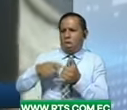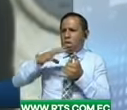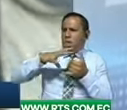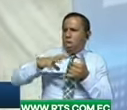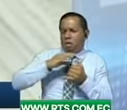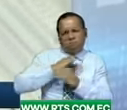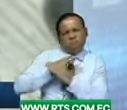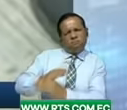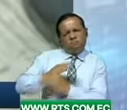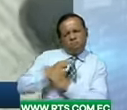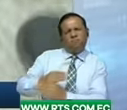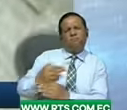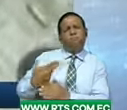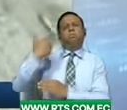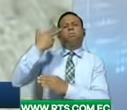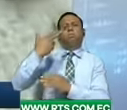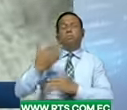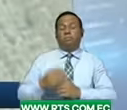celular.